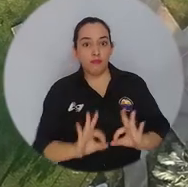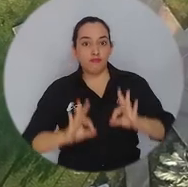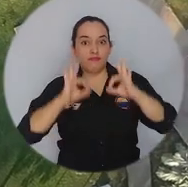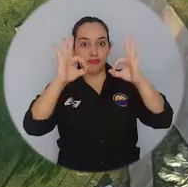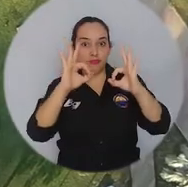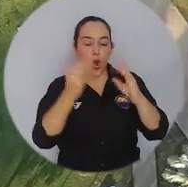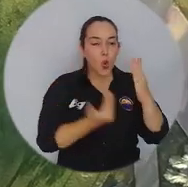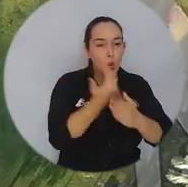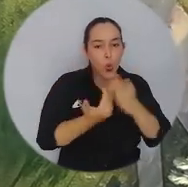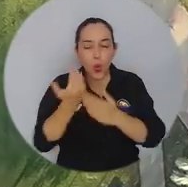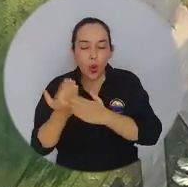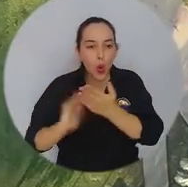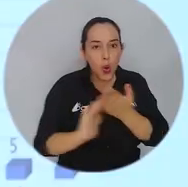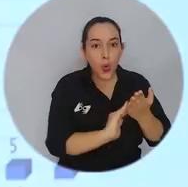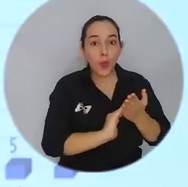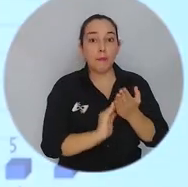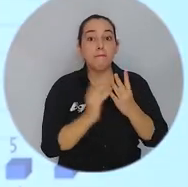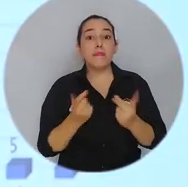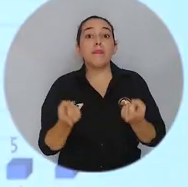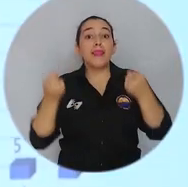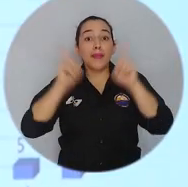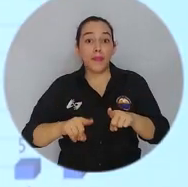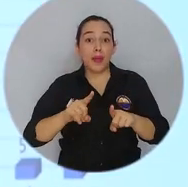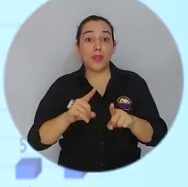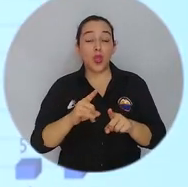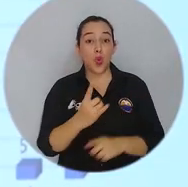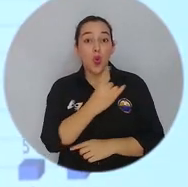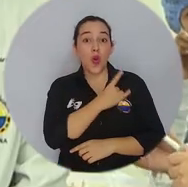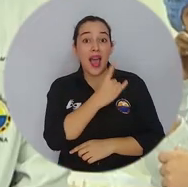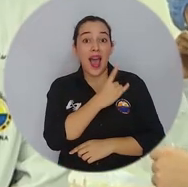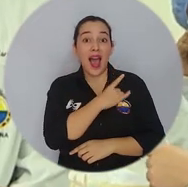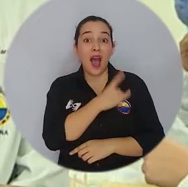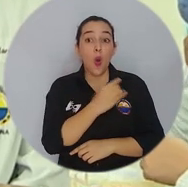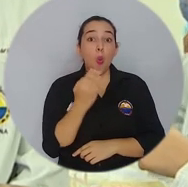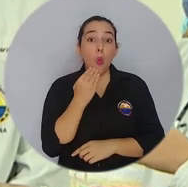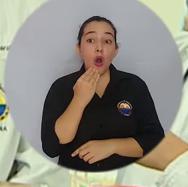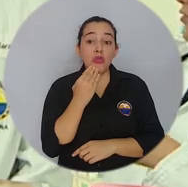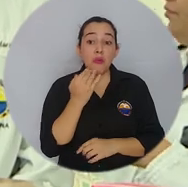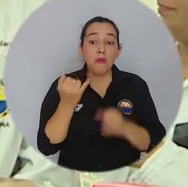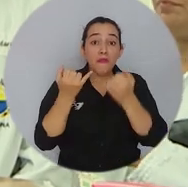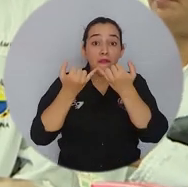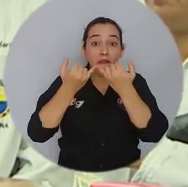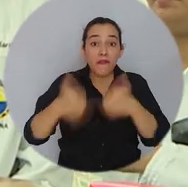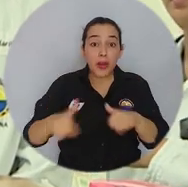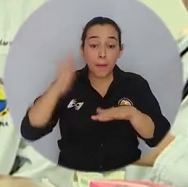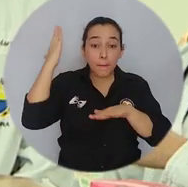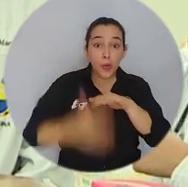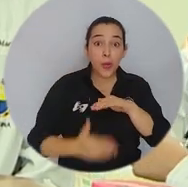términos de actualización, contemplando además que las universidades cuya acreditación venza en el segundo semestre de